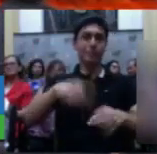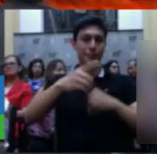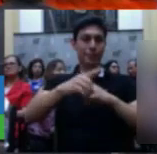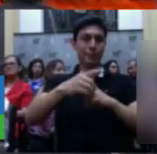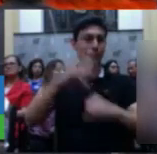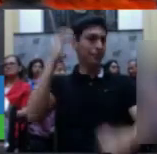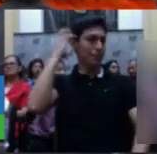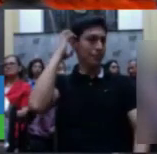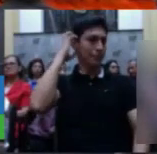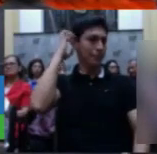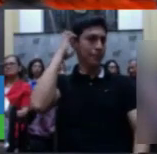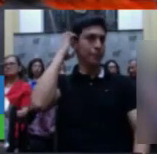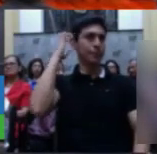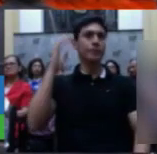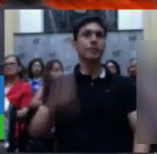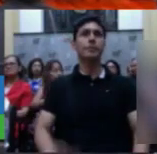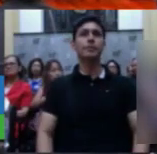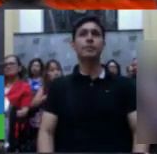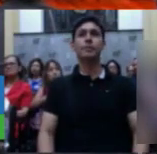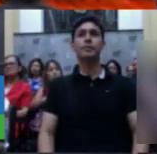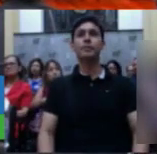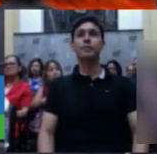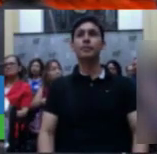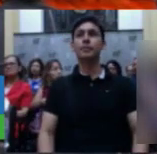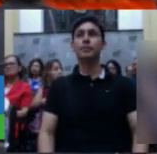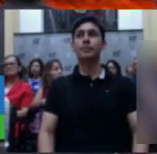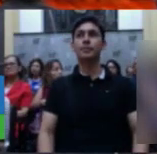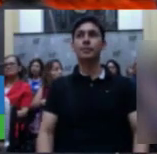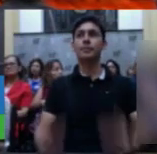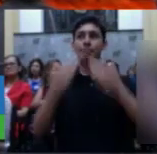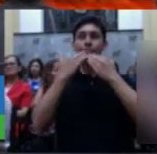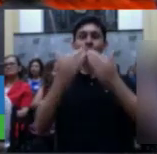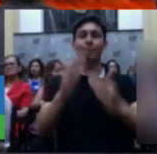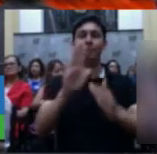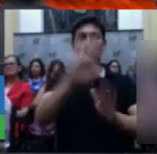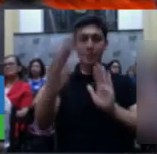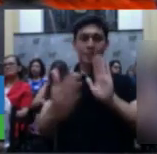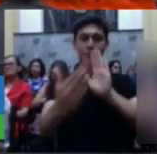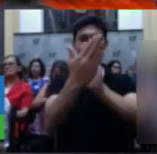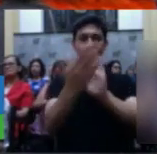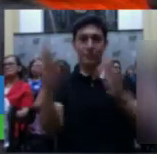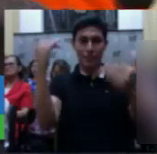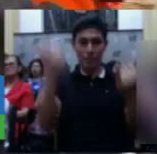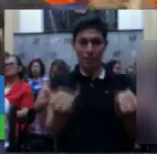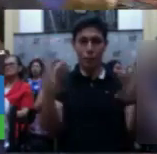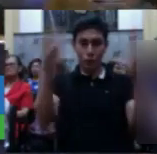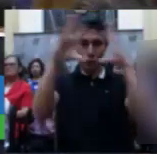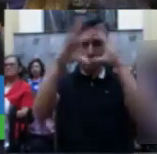Se levanta la sesión. Muchas gracias por su participación y presencia esta noche.